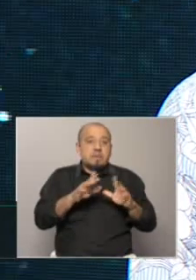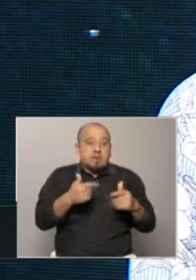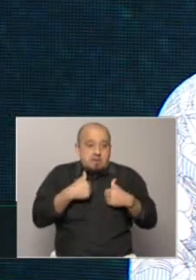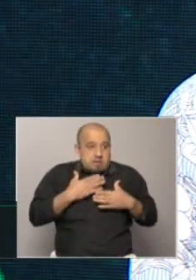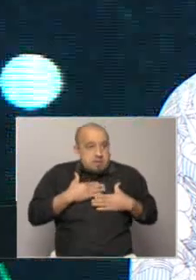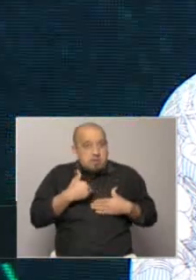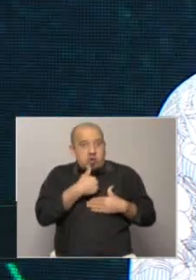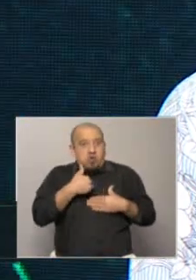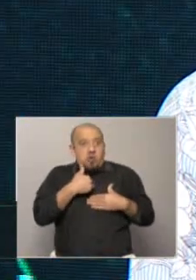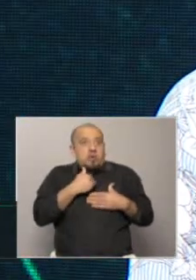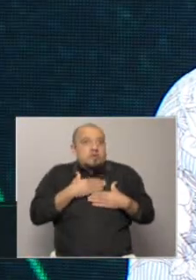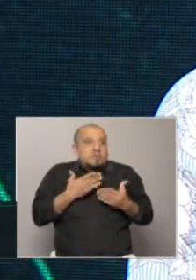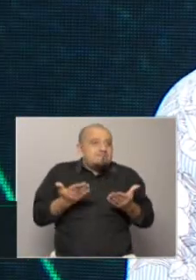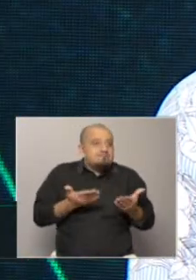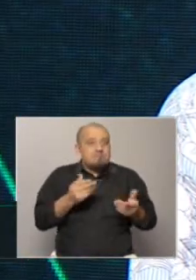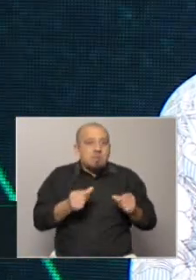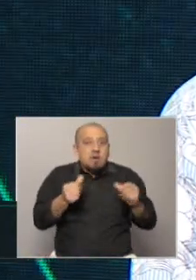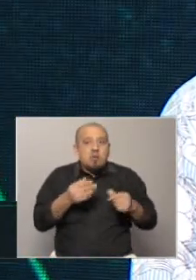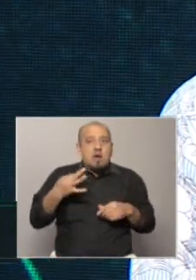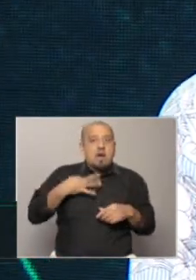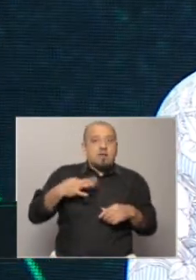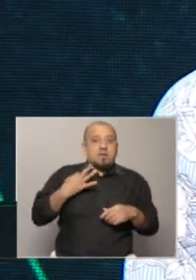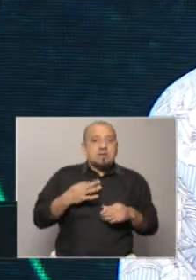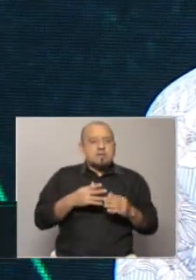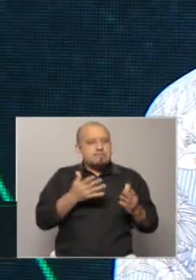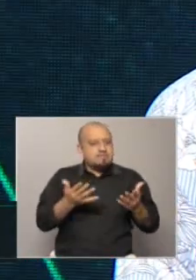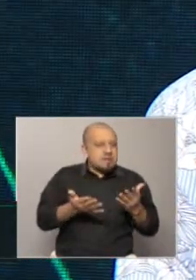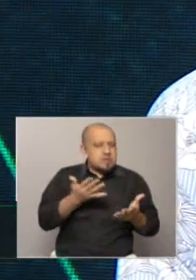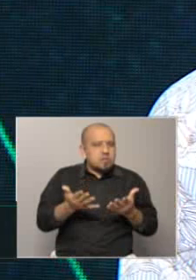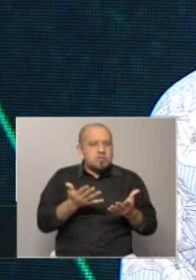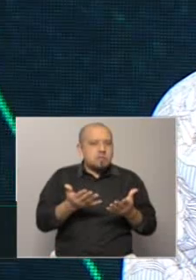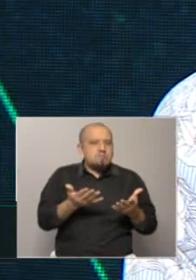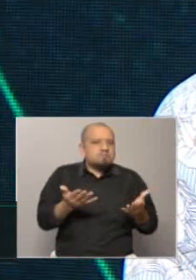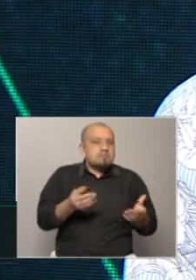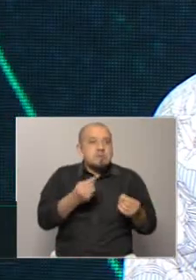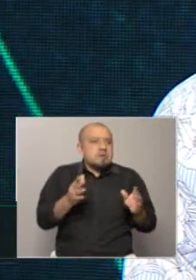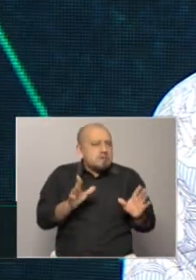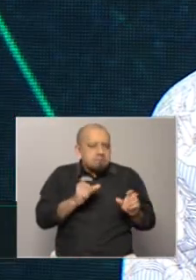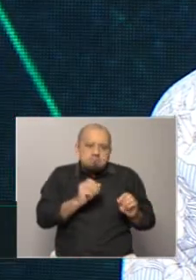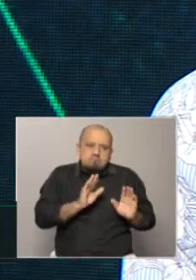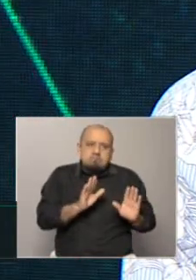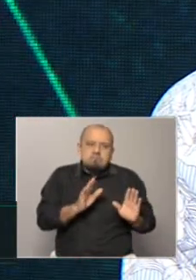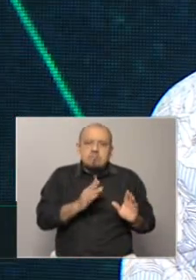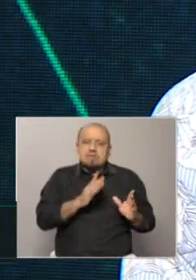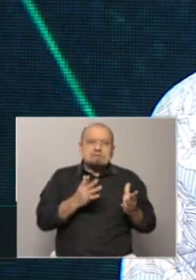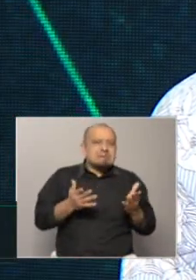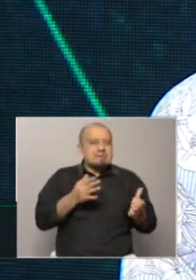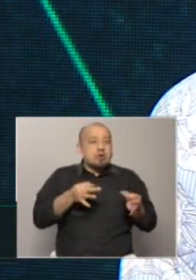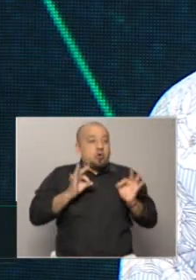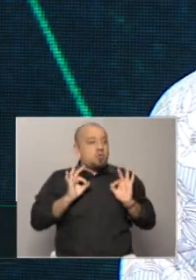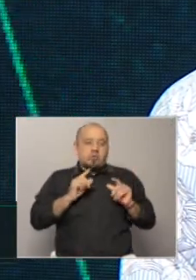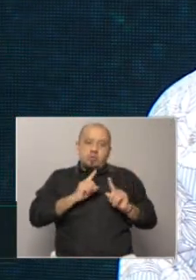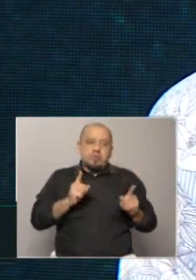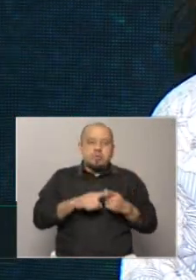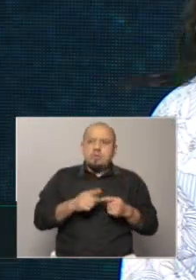está preparada, habitual, ¿no? Y para la que uno, estuvo, ¿no?, haciendo durante tantos años, es como muy particular, ¿no? Muy incómodo de alguna forma.